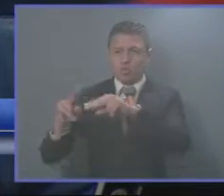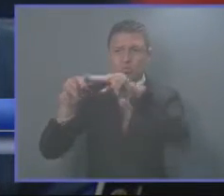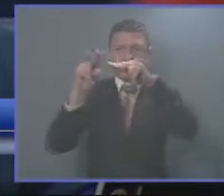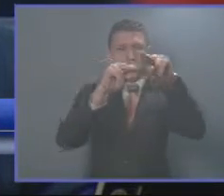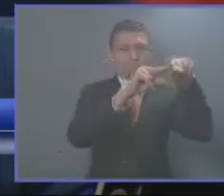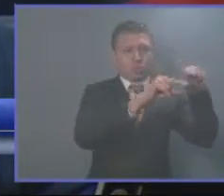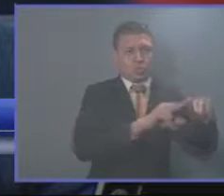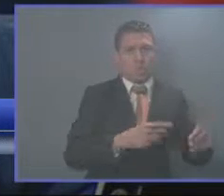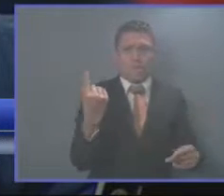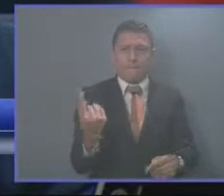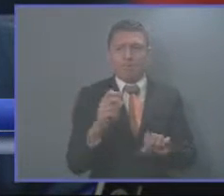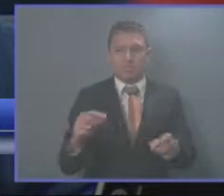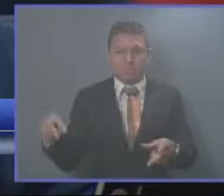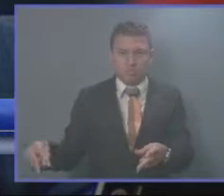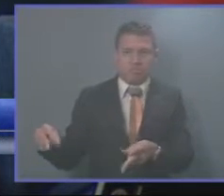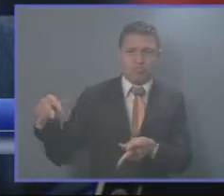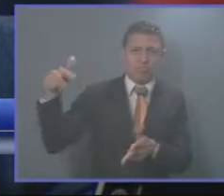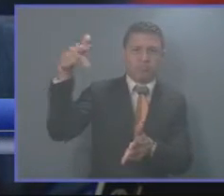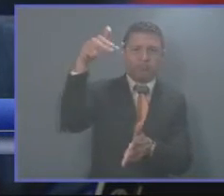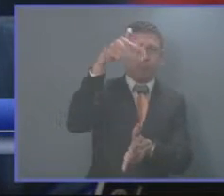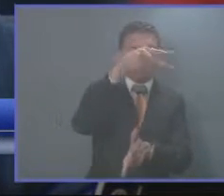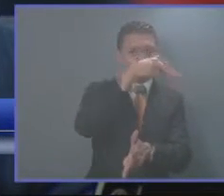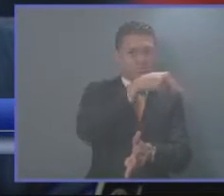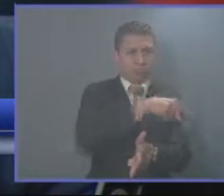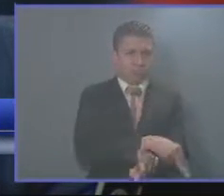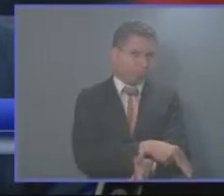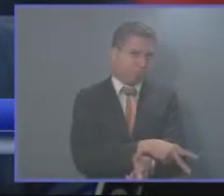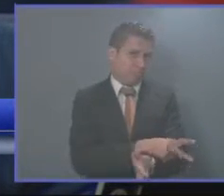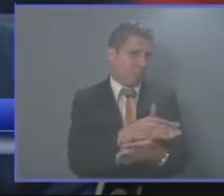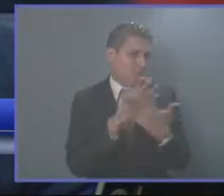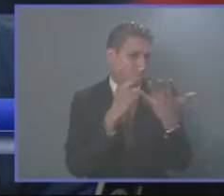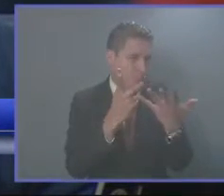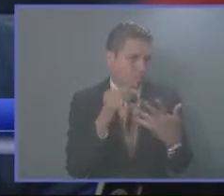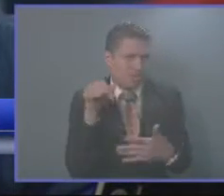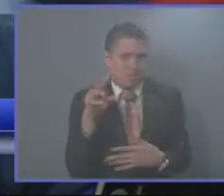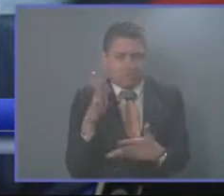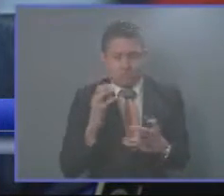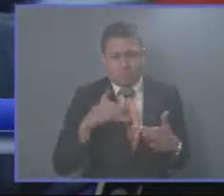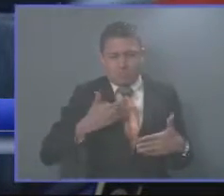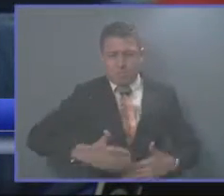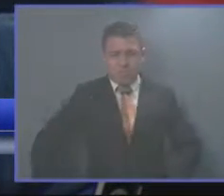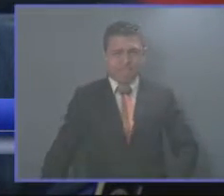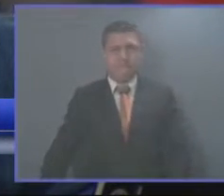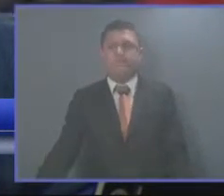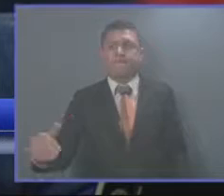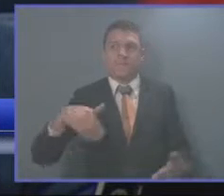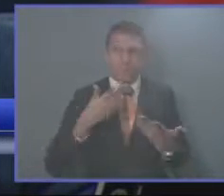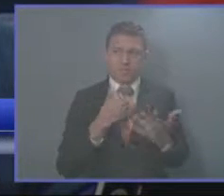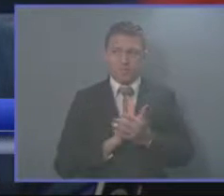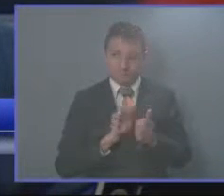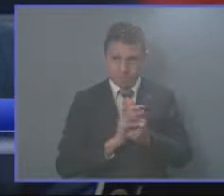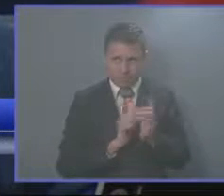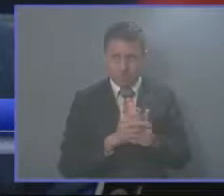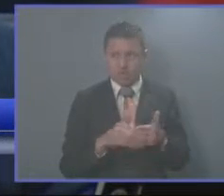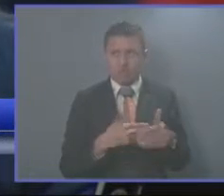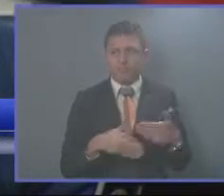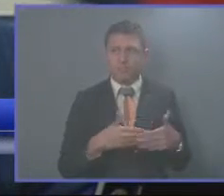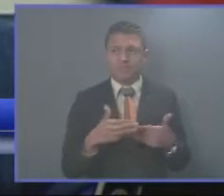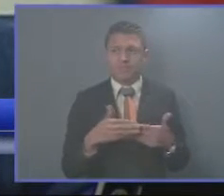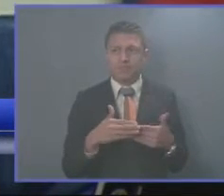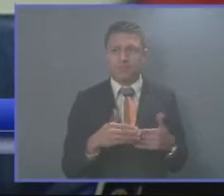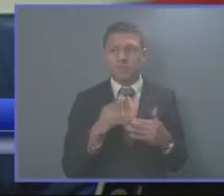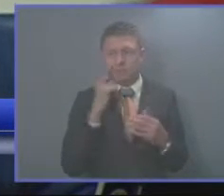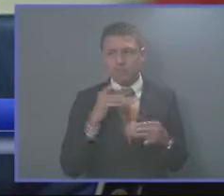ministro para que no hayan pretextos en decir no ha habido gestión de los diputados de esta asamblea para gestionar